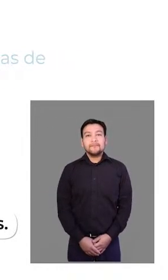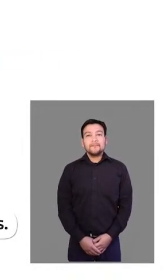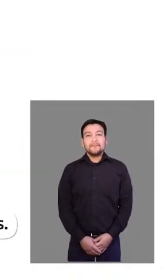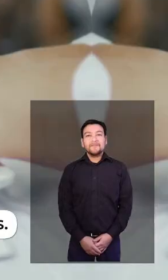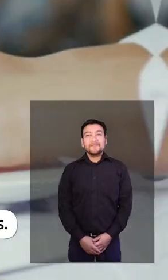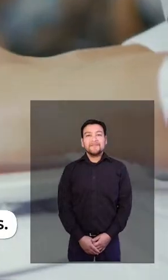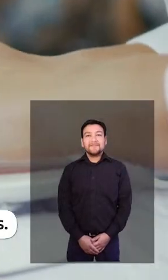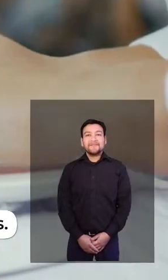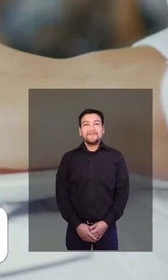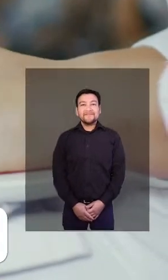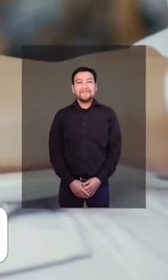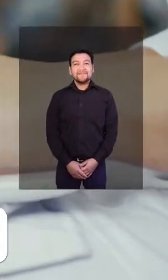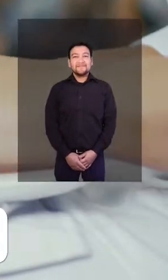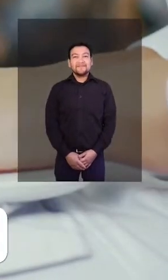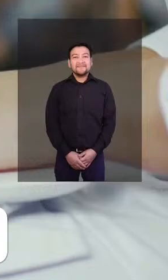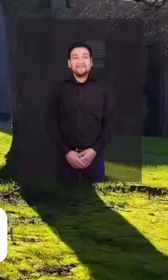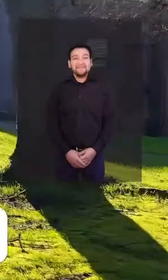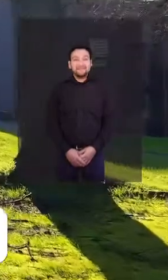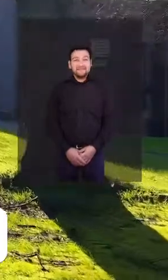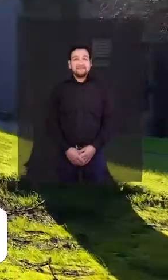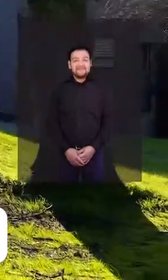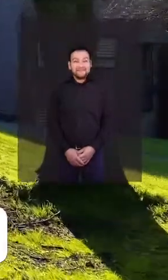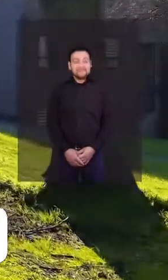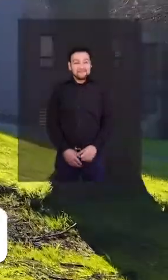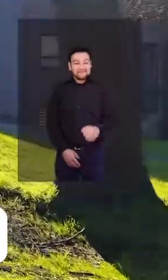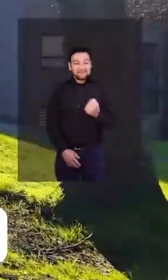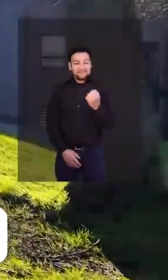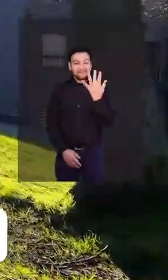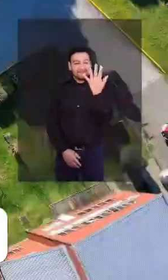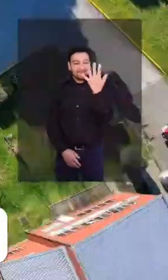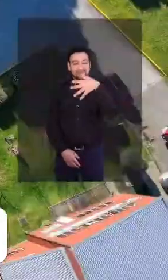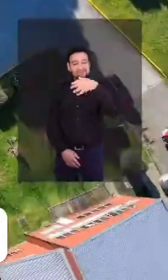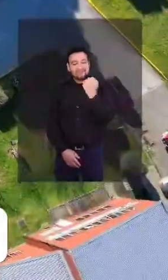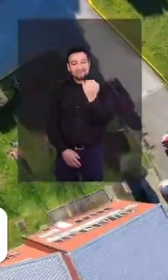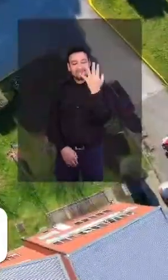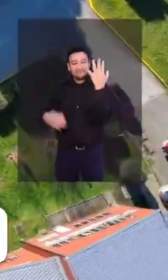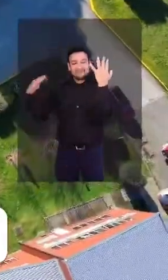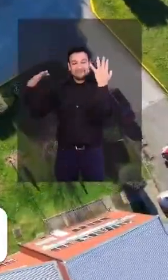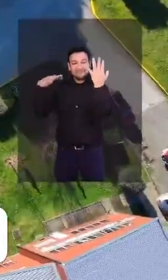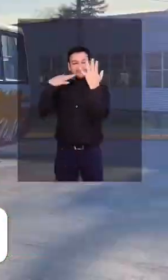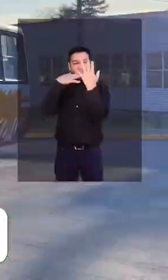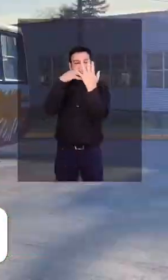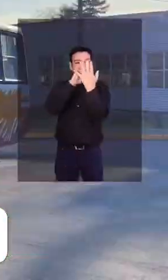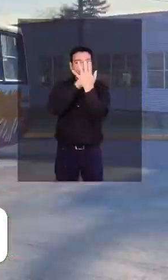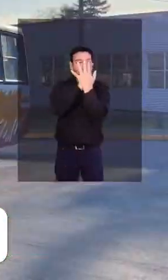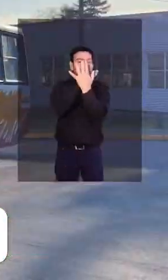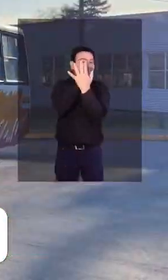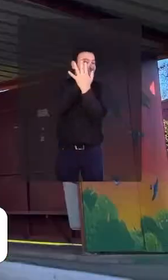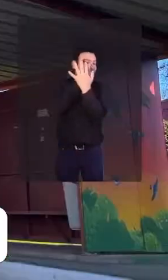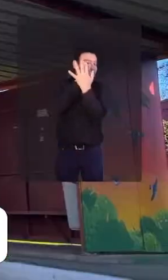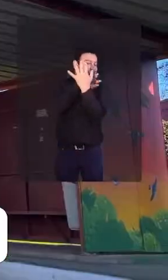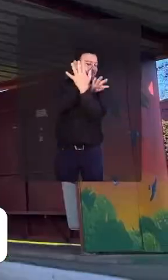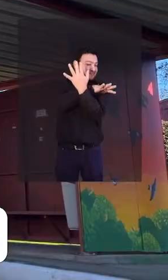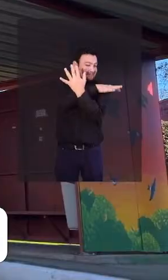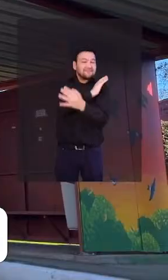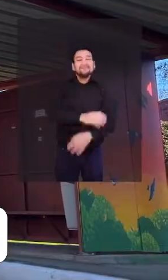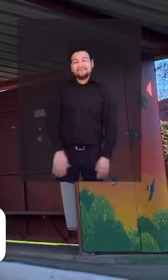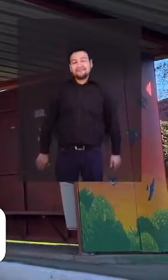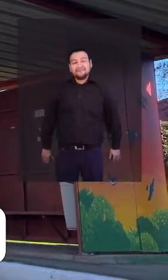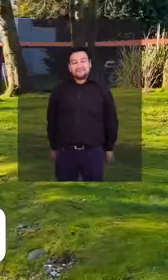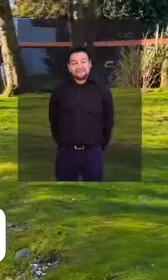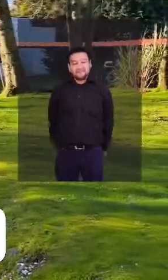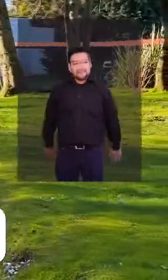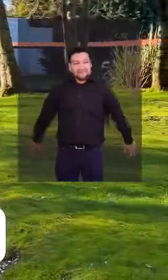y diplomados. En nuestras aulas fomentamos la pasión y la excelencia, cultivando habilidades y